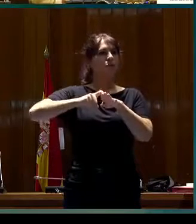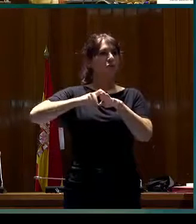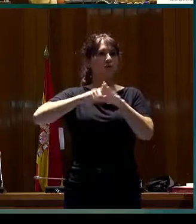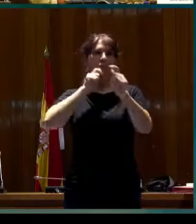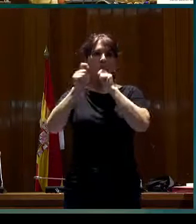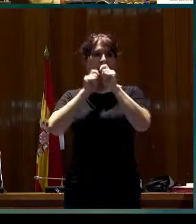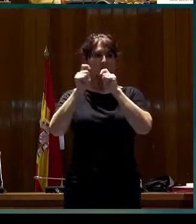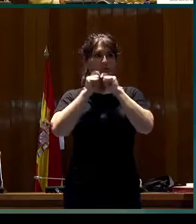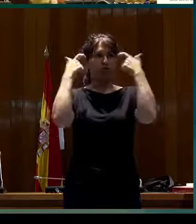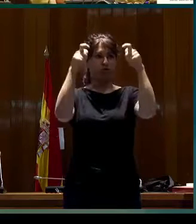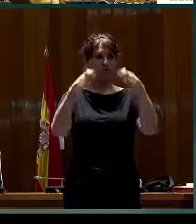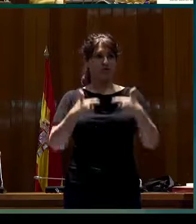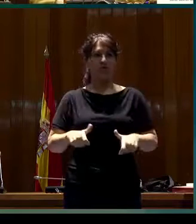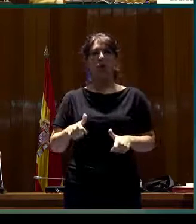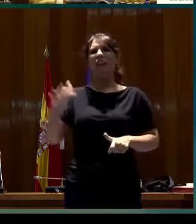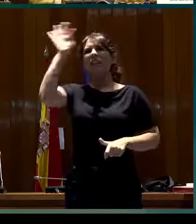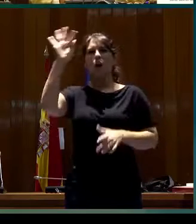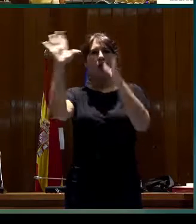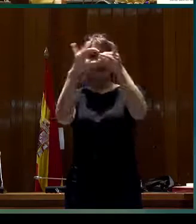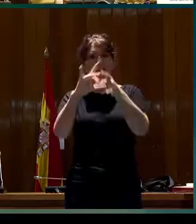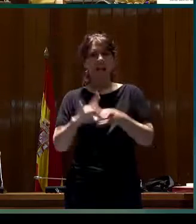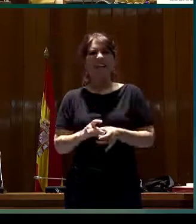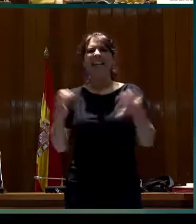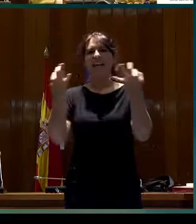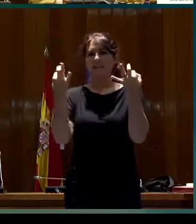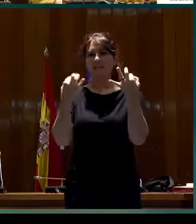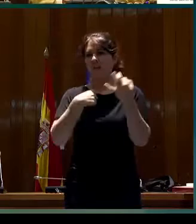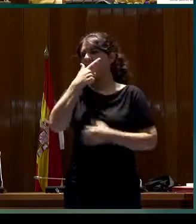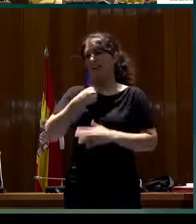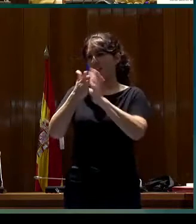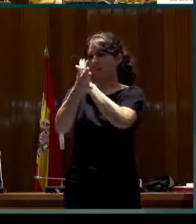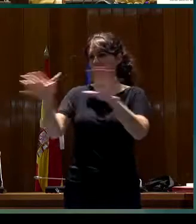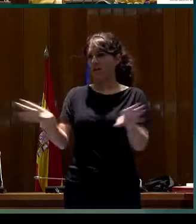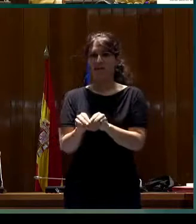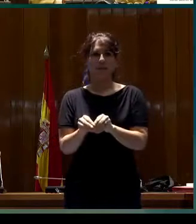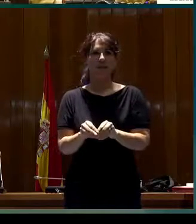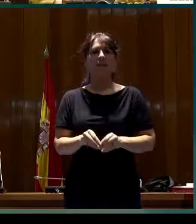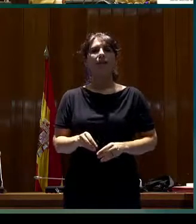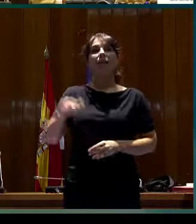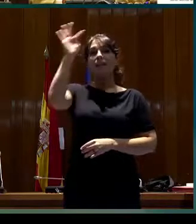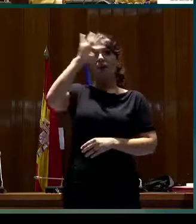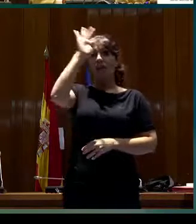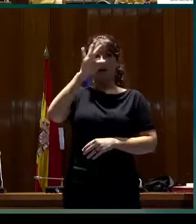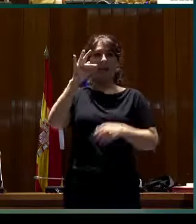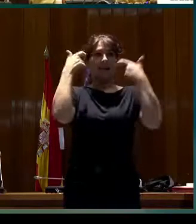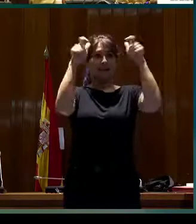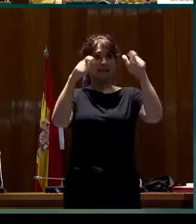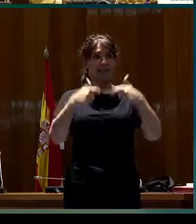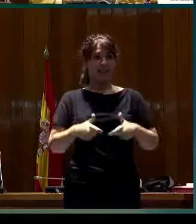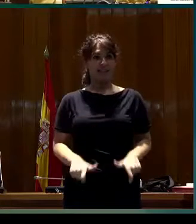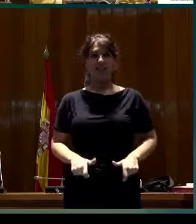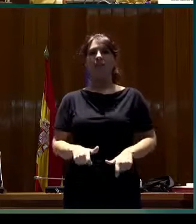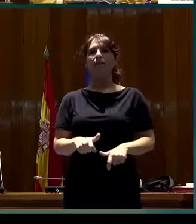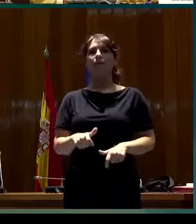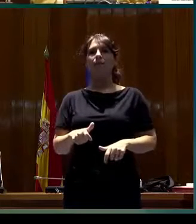periodísticos? ¿Qué es la teoría de los géneros? Es muy fácil de resumir. La teoría de los géneros intenta